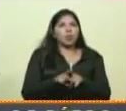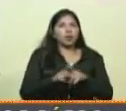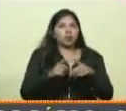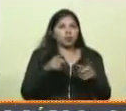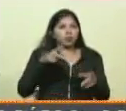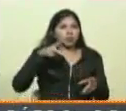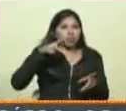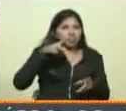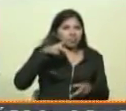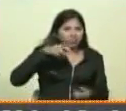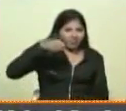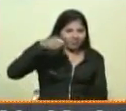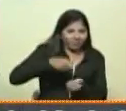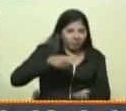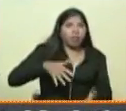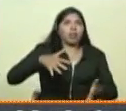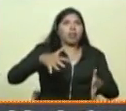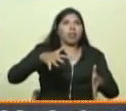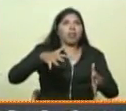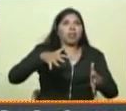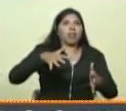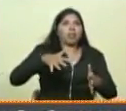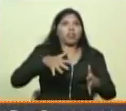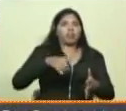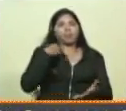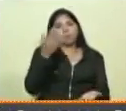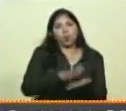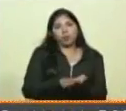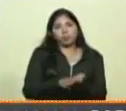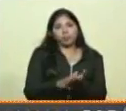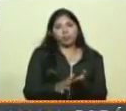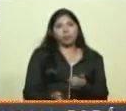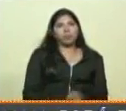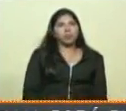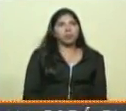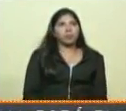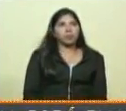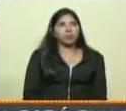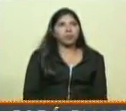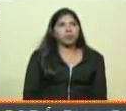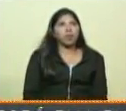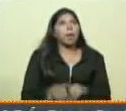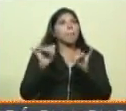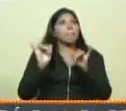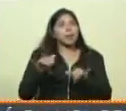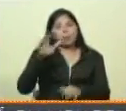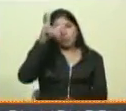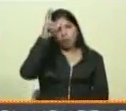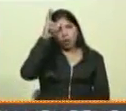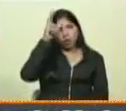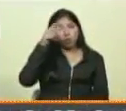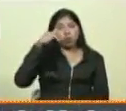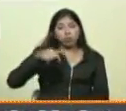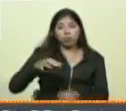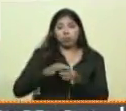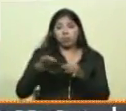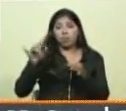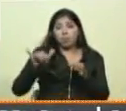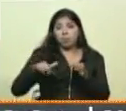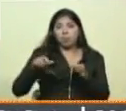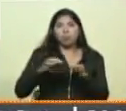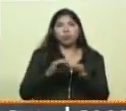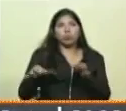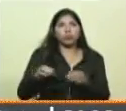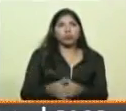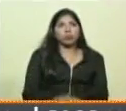Fijo, aquí en la península. Seguimos aquí en Coro, perdón, en Falcón, Carirubana, este municipio. Una persona